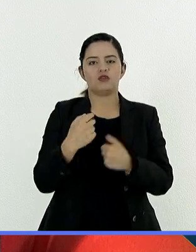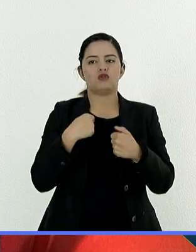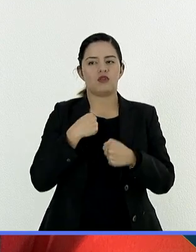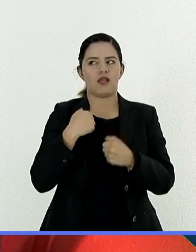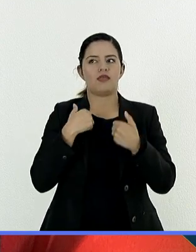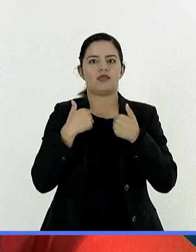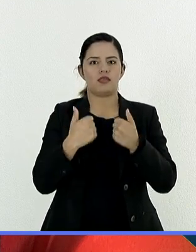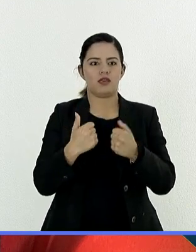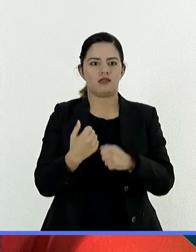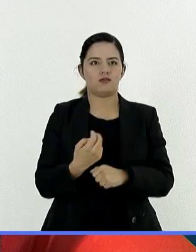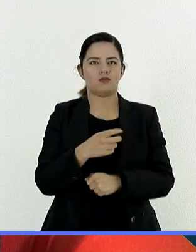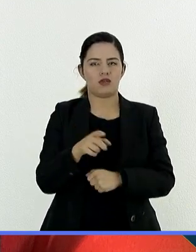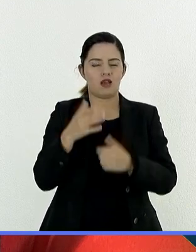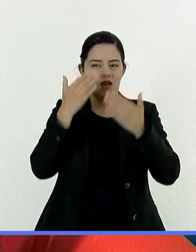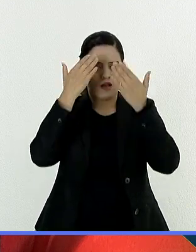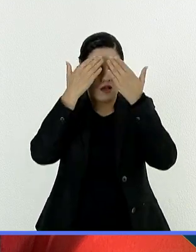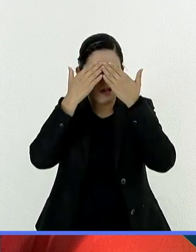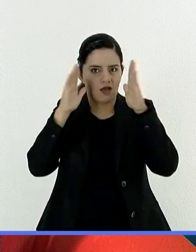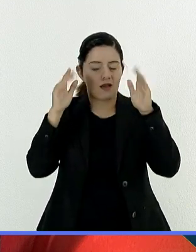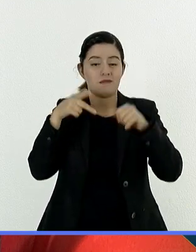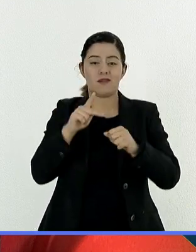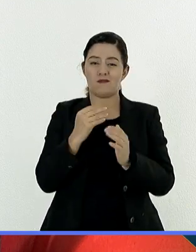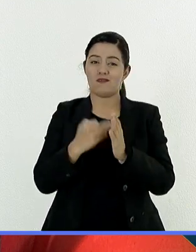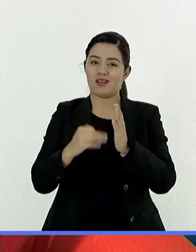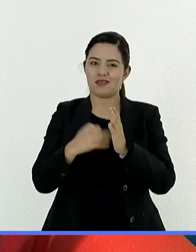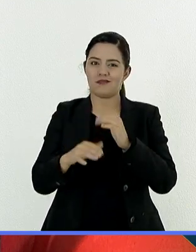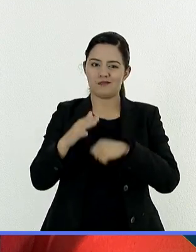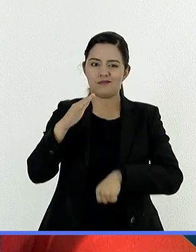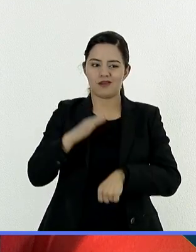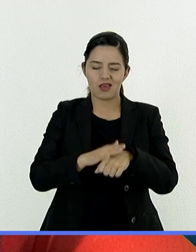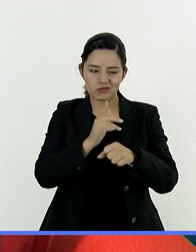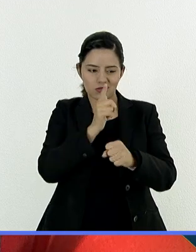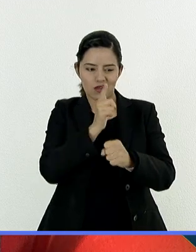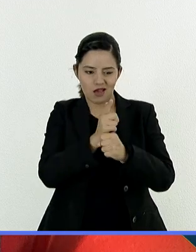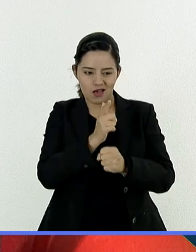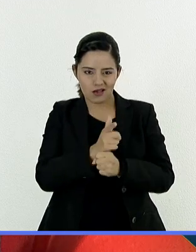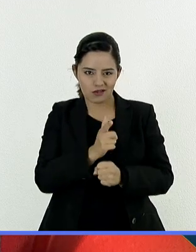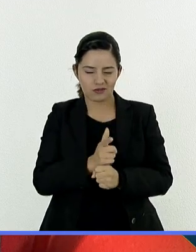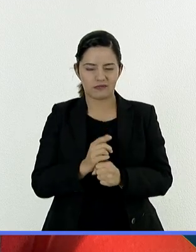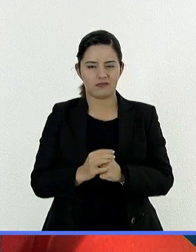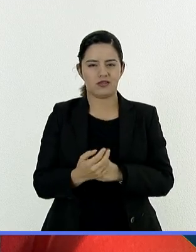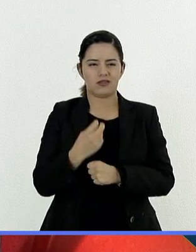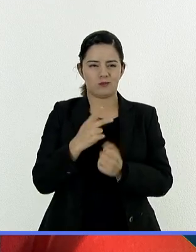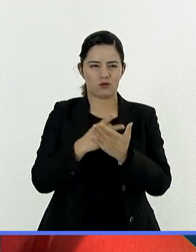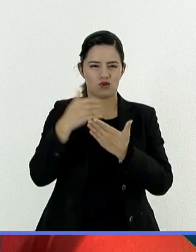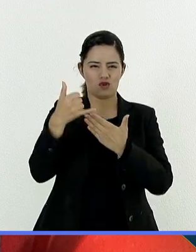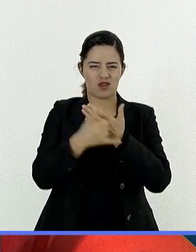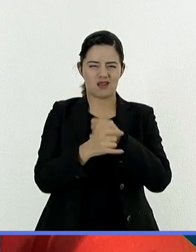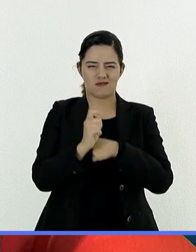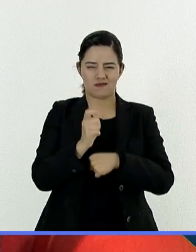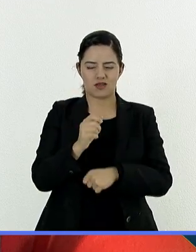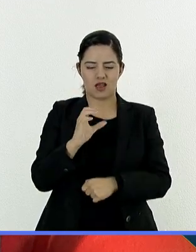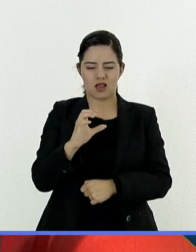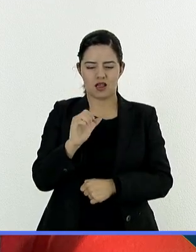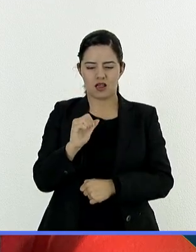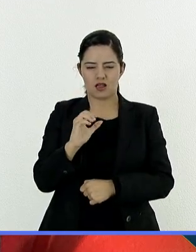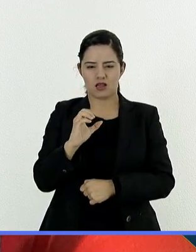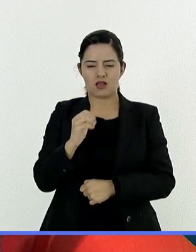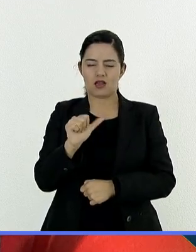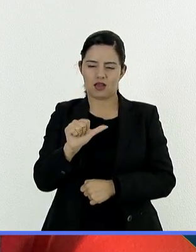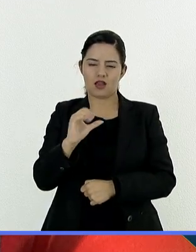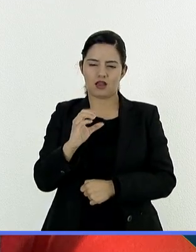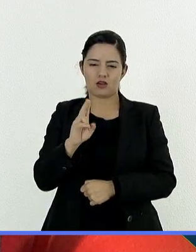pero falta muchísimo más por descubrir como este proyecto todo el del Gran acuífero Maya ayuda contribuye